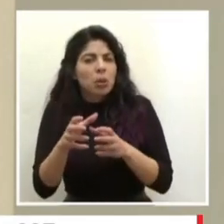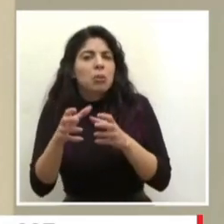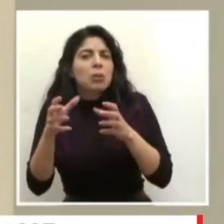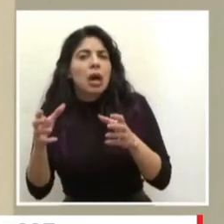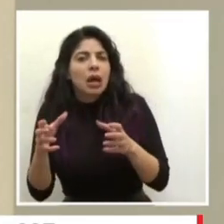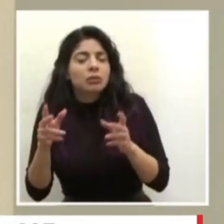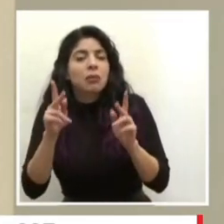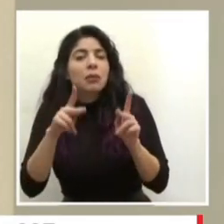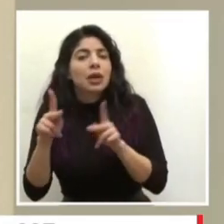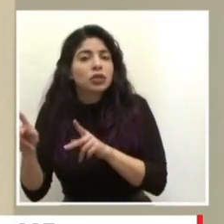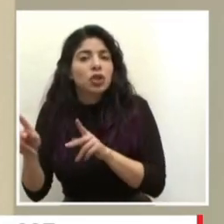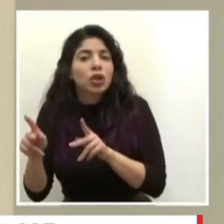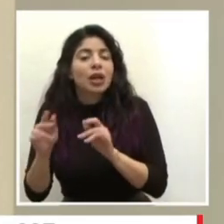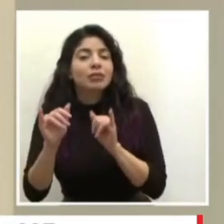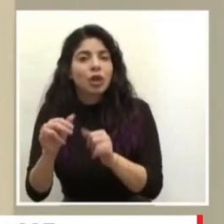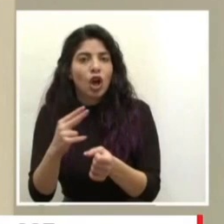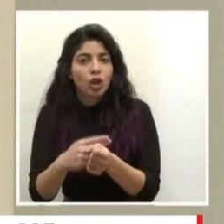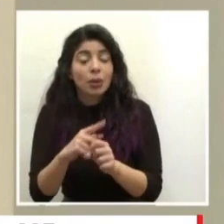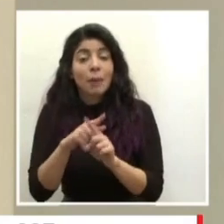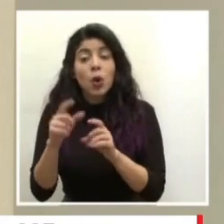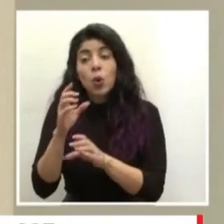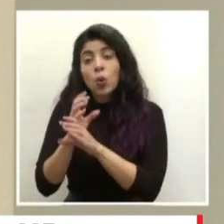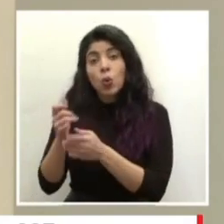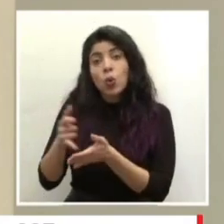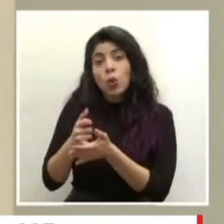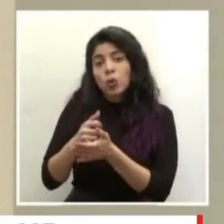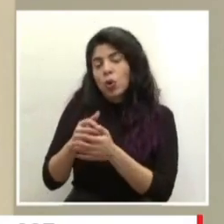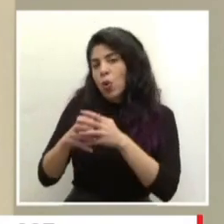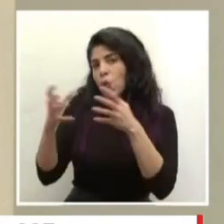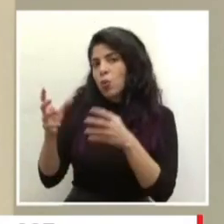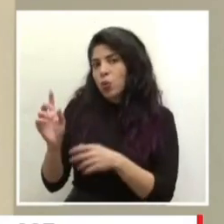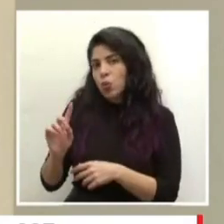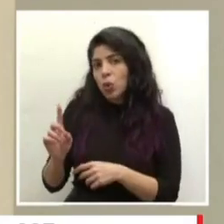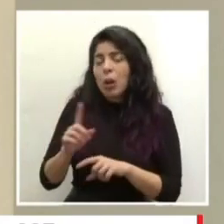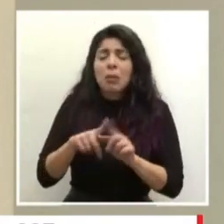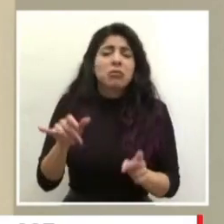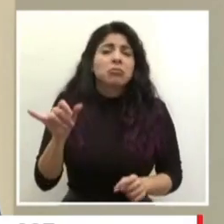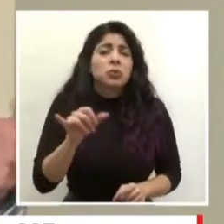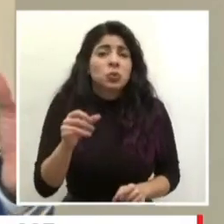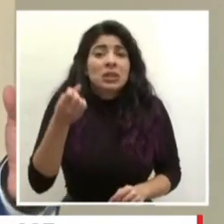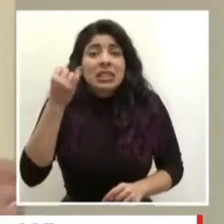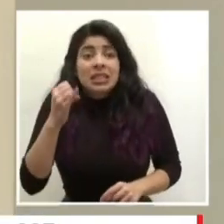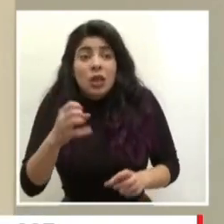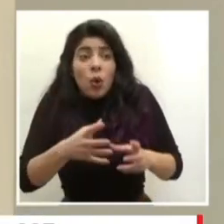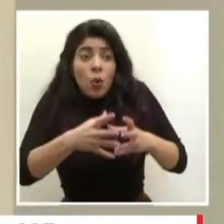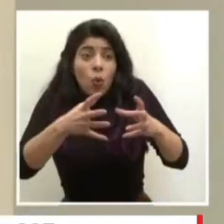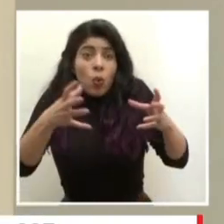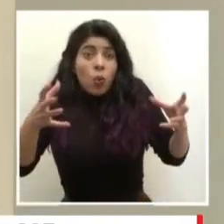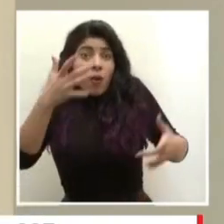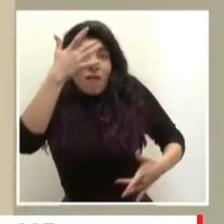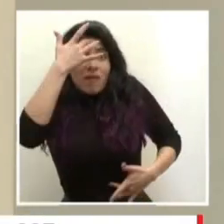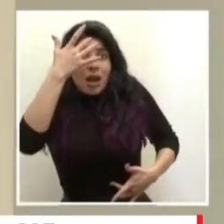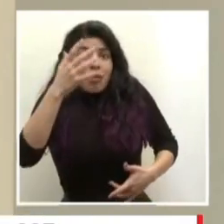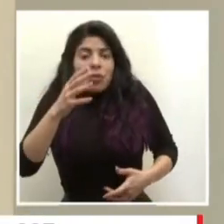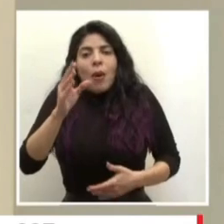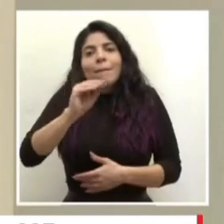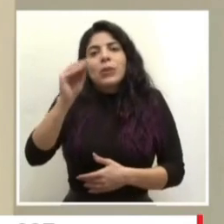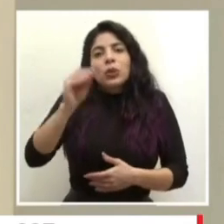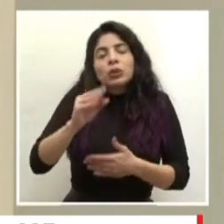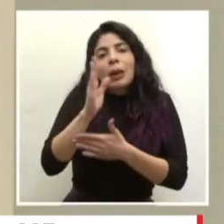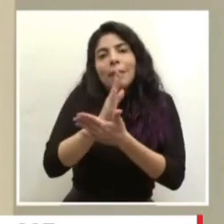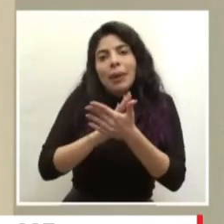en hospitalizados en general, no en unidad de cuidados intensivos. Pero igual, si aumentan muchísimo los casos, pues obviamente un porcentaje de esos